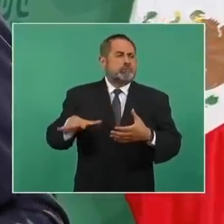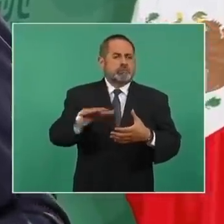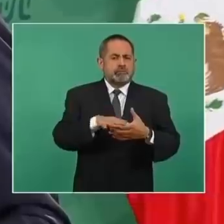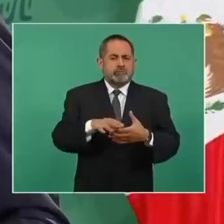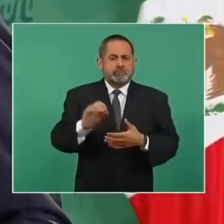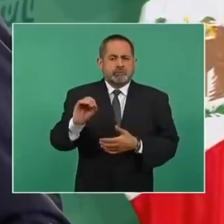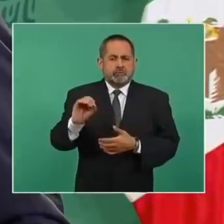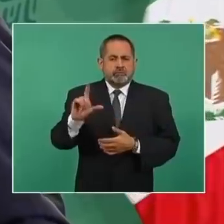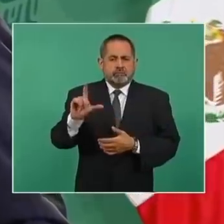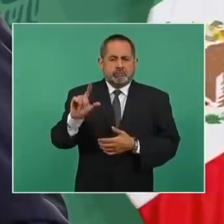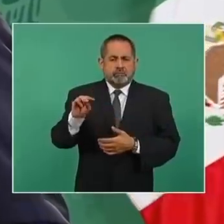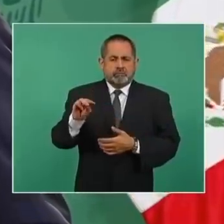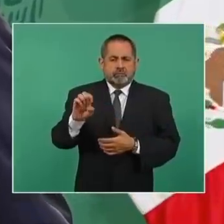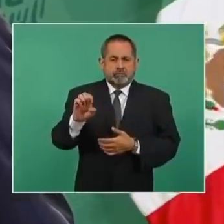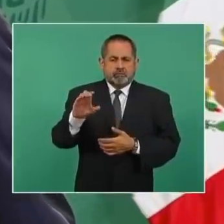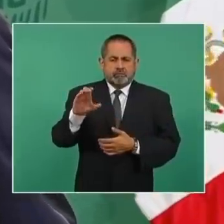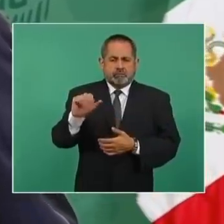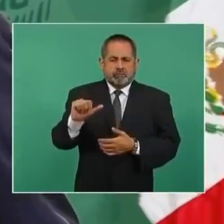Olmeca,